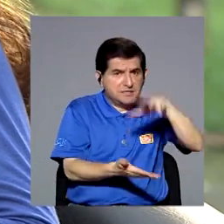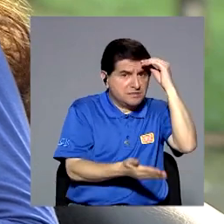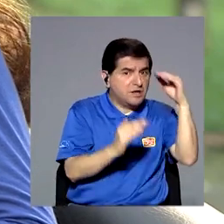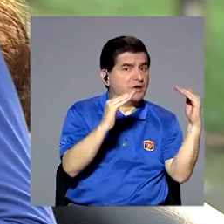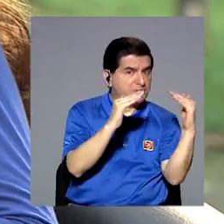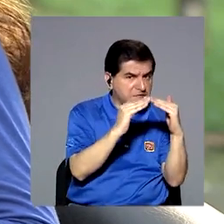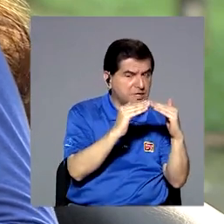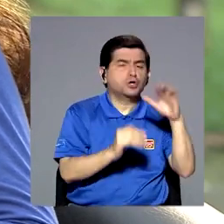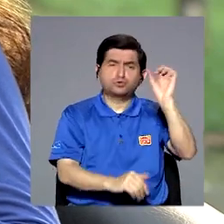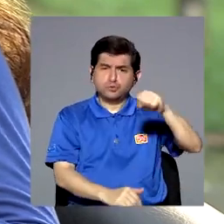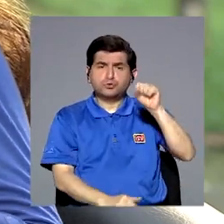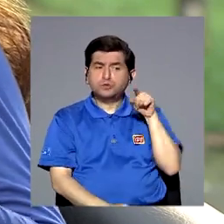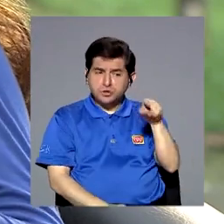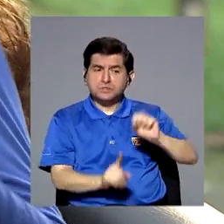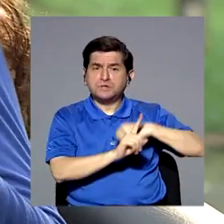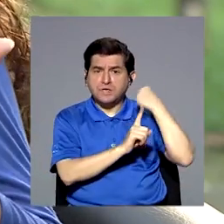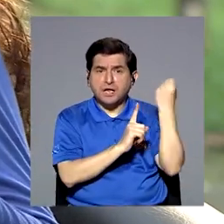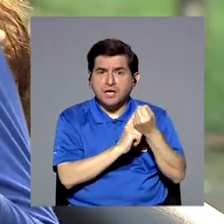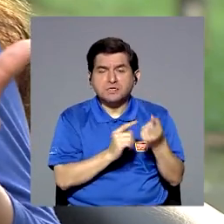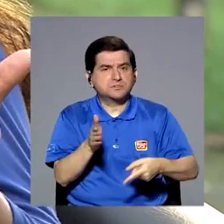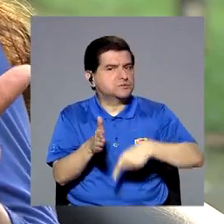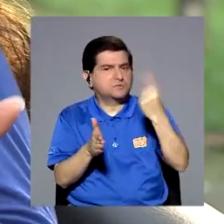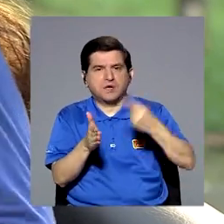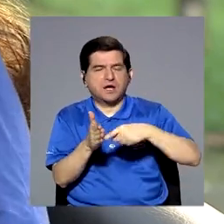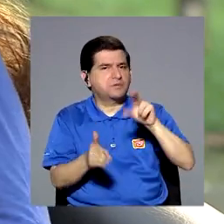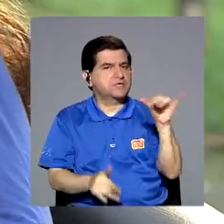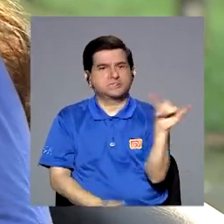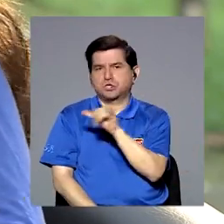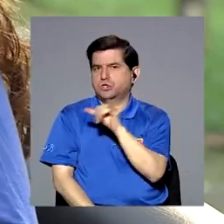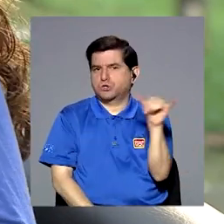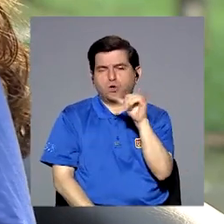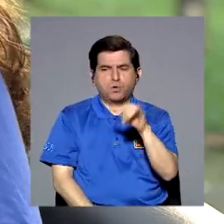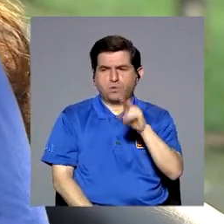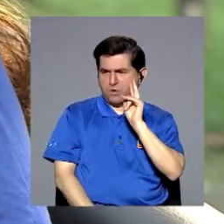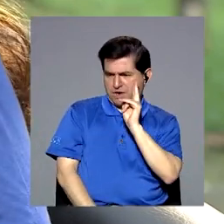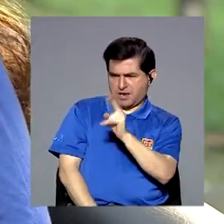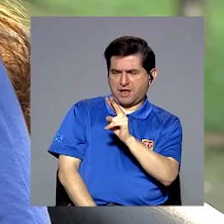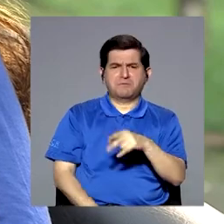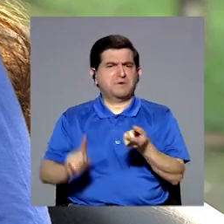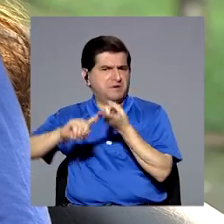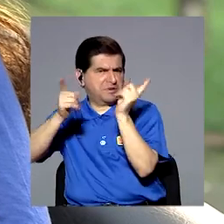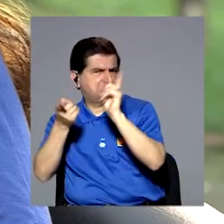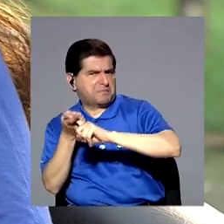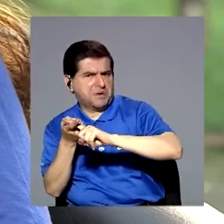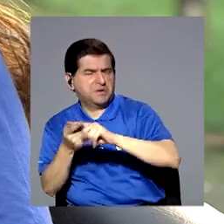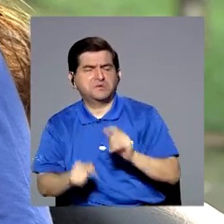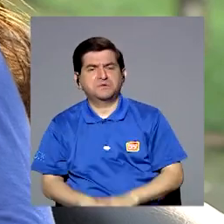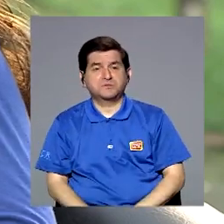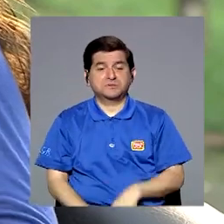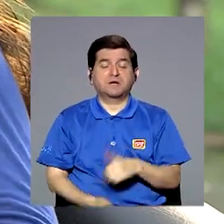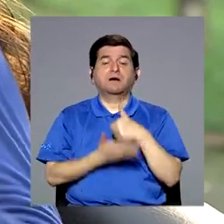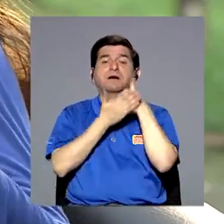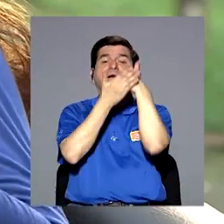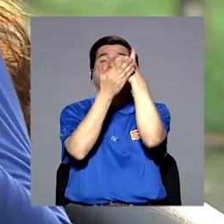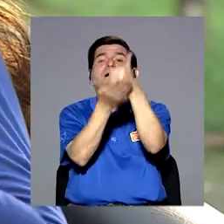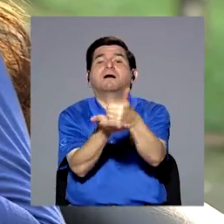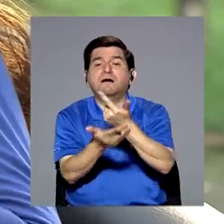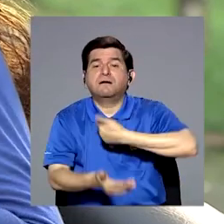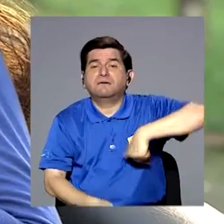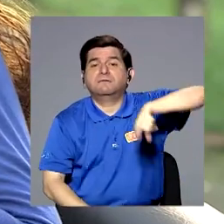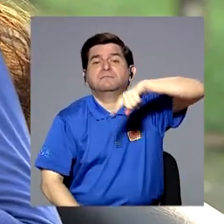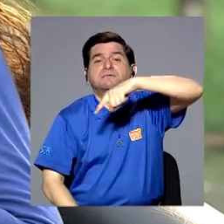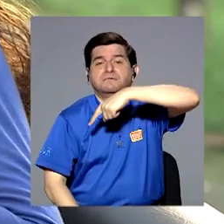en casa. Sí, a veces no es lo mismo que lo que vemos con nuestros amigos. Y eso nos va a ayudar a